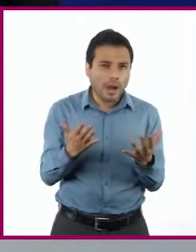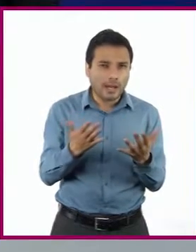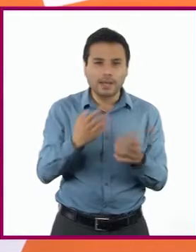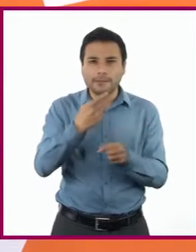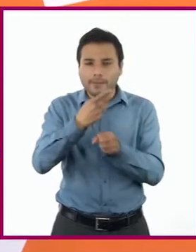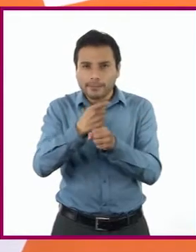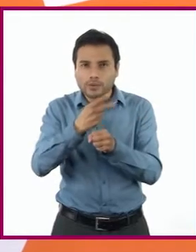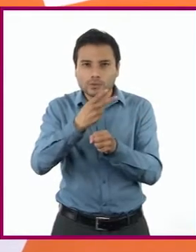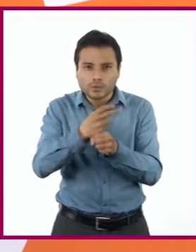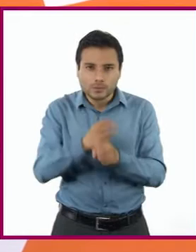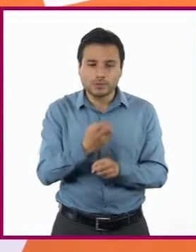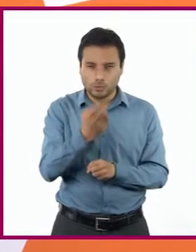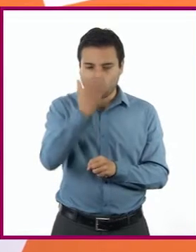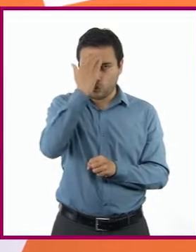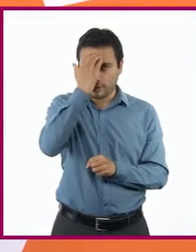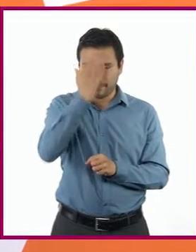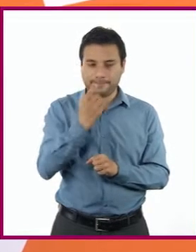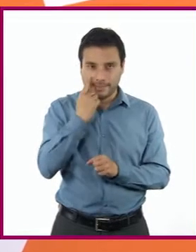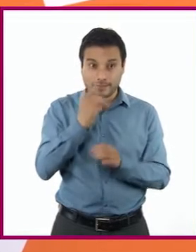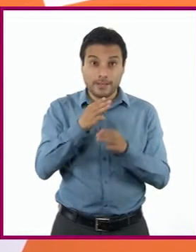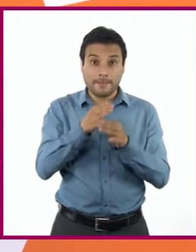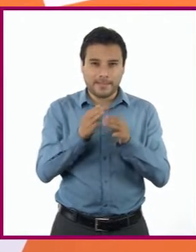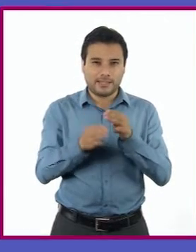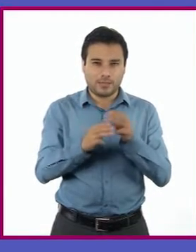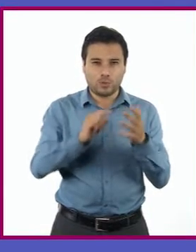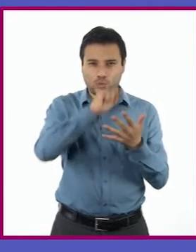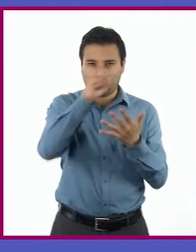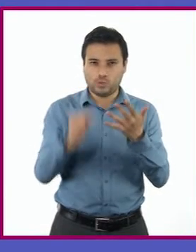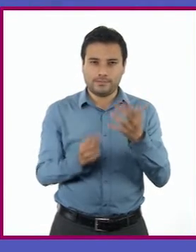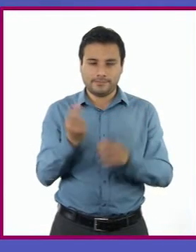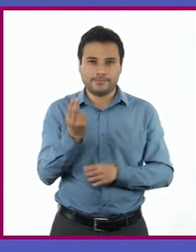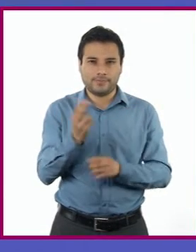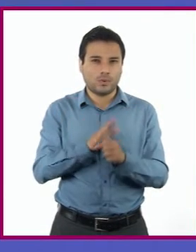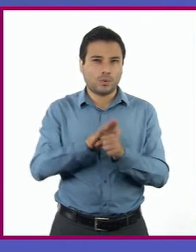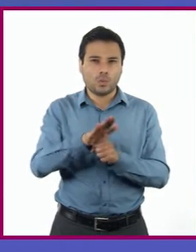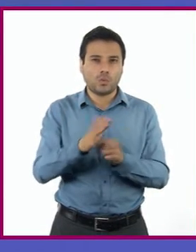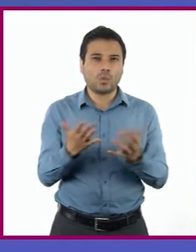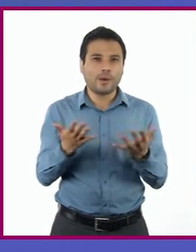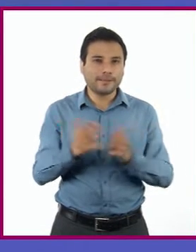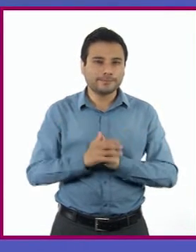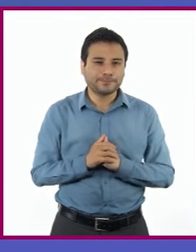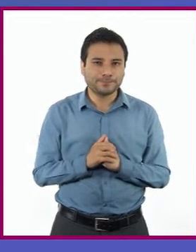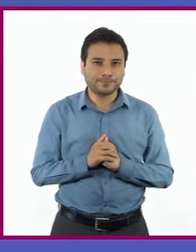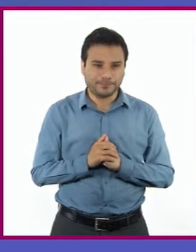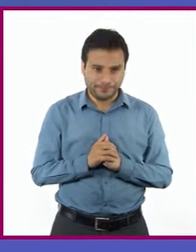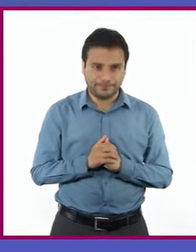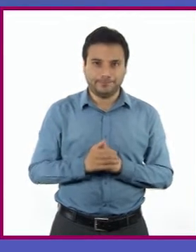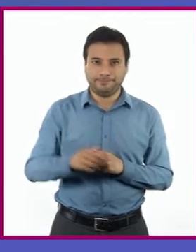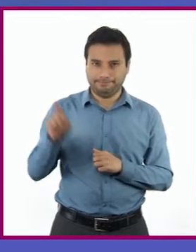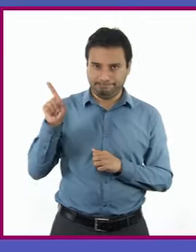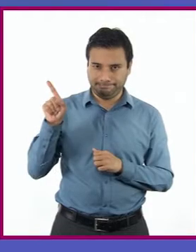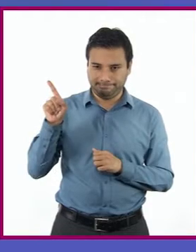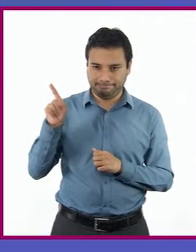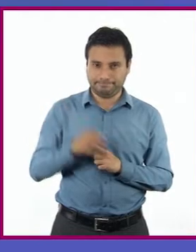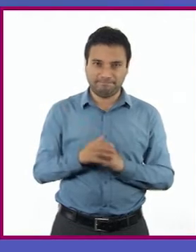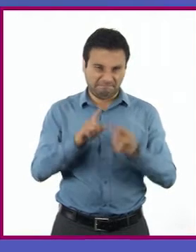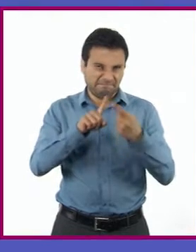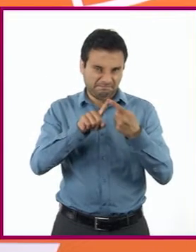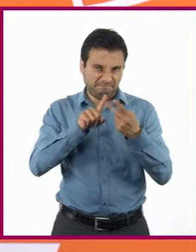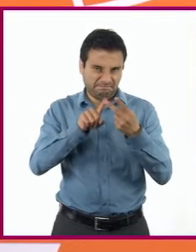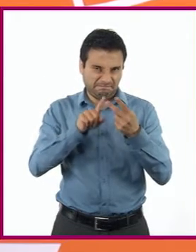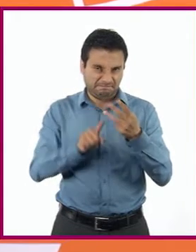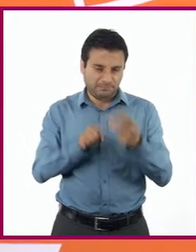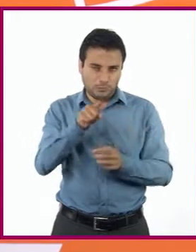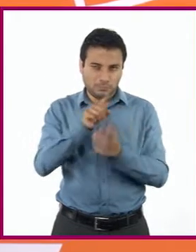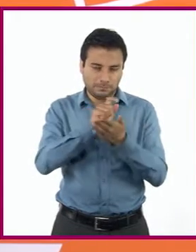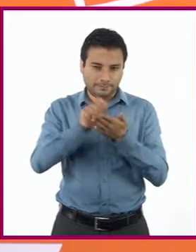autobiografía. Los materiales que van a necesitar para esta sesión son cuaderno y lápiz o bolígrafo para tomar